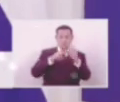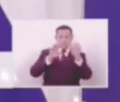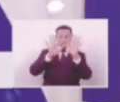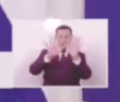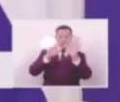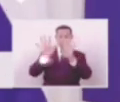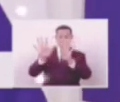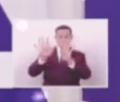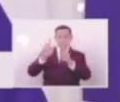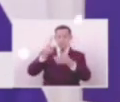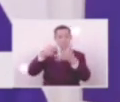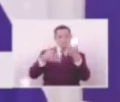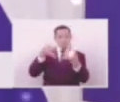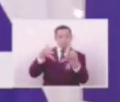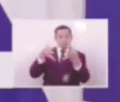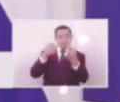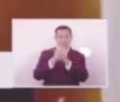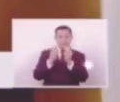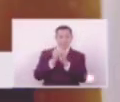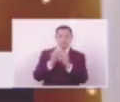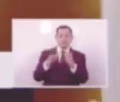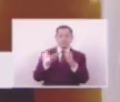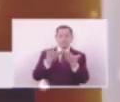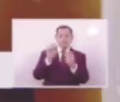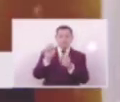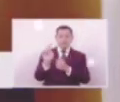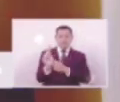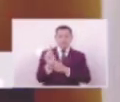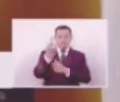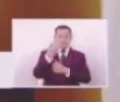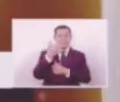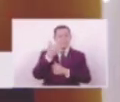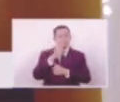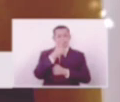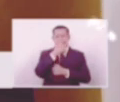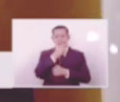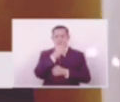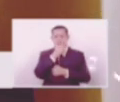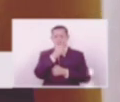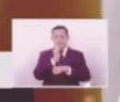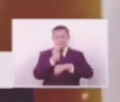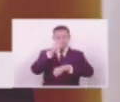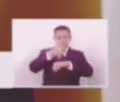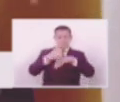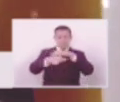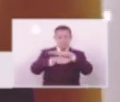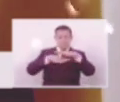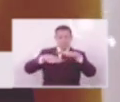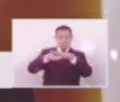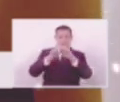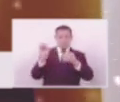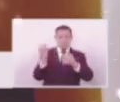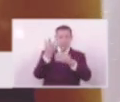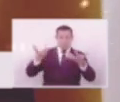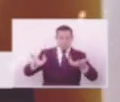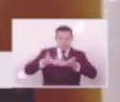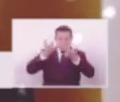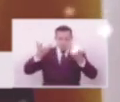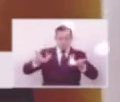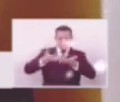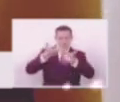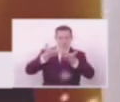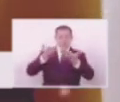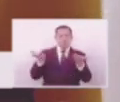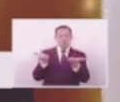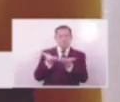de 19 irregularidades y este primer indicio Vuelvo y repito constituye la base de esta nueva investigación que